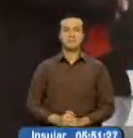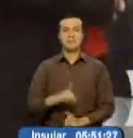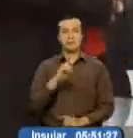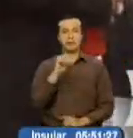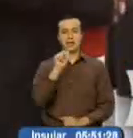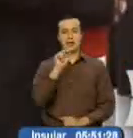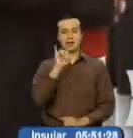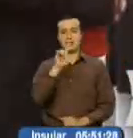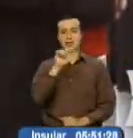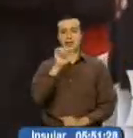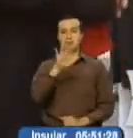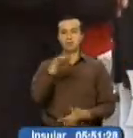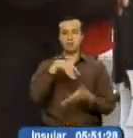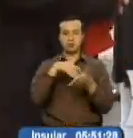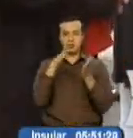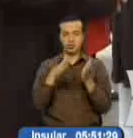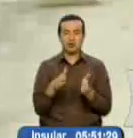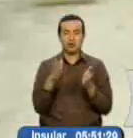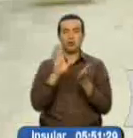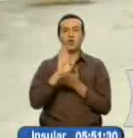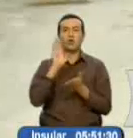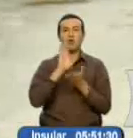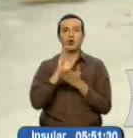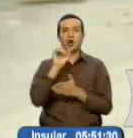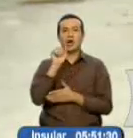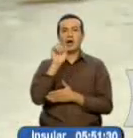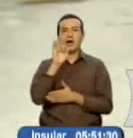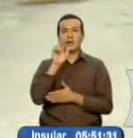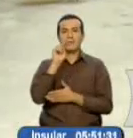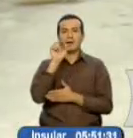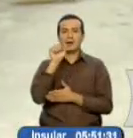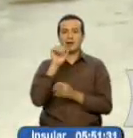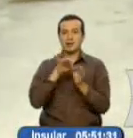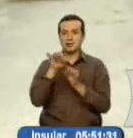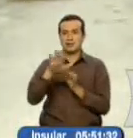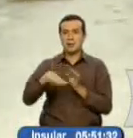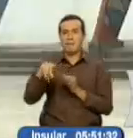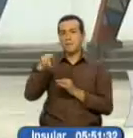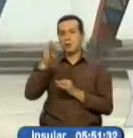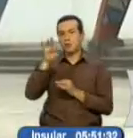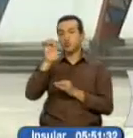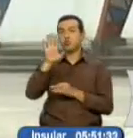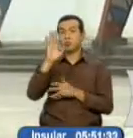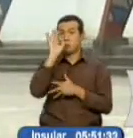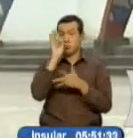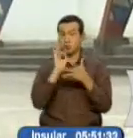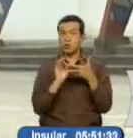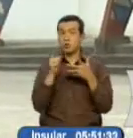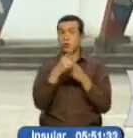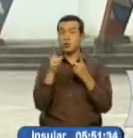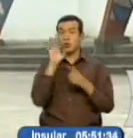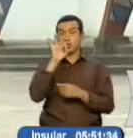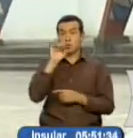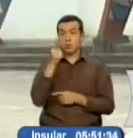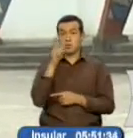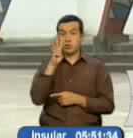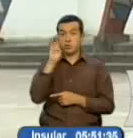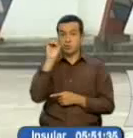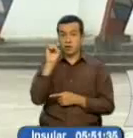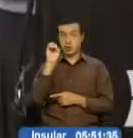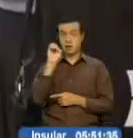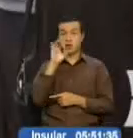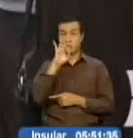Daniela Marcillo es estudiante de la Unidad Educativa Atenas del Ecuador del Cantón Paute. Tiene un promedio en sus estudios de 9.40 sobre